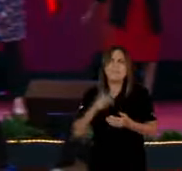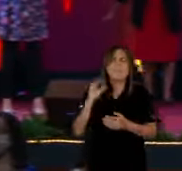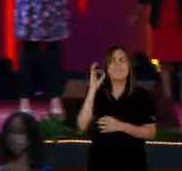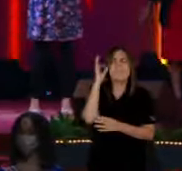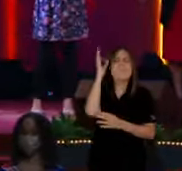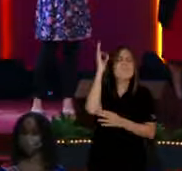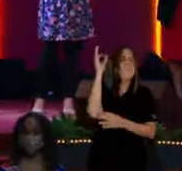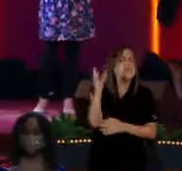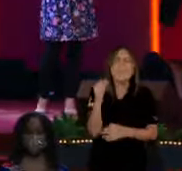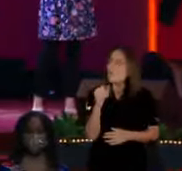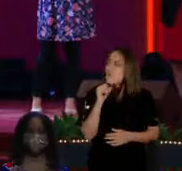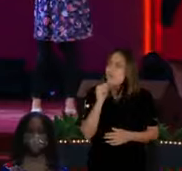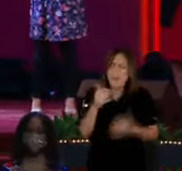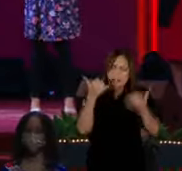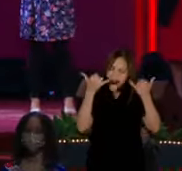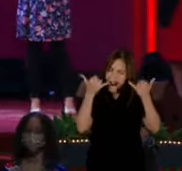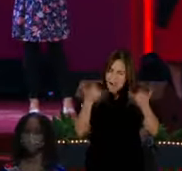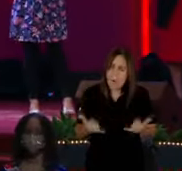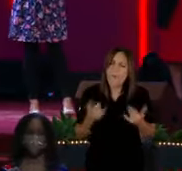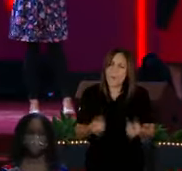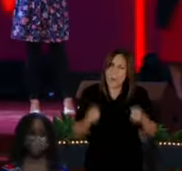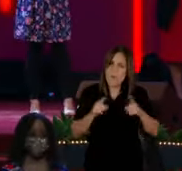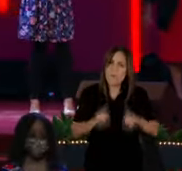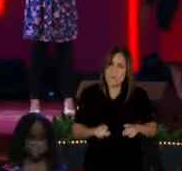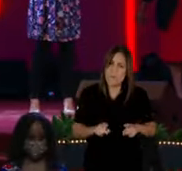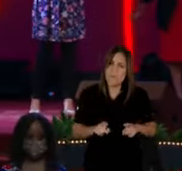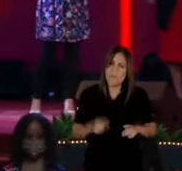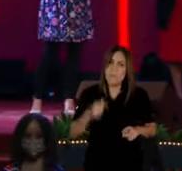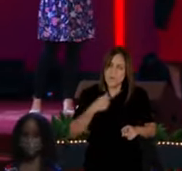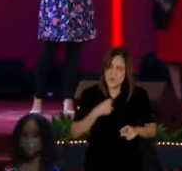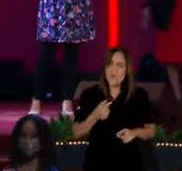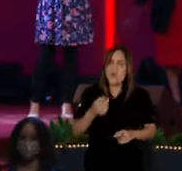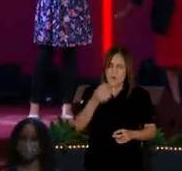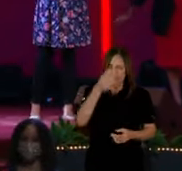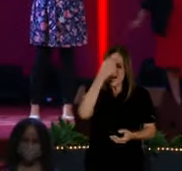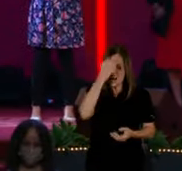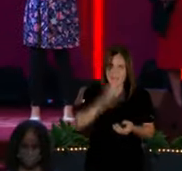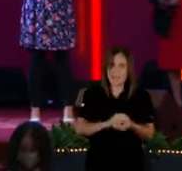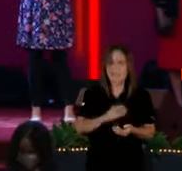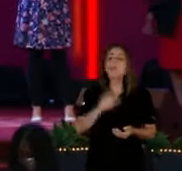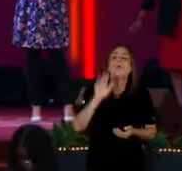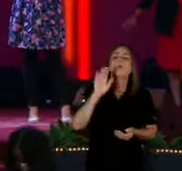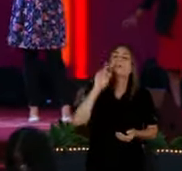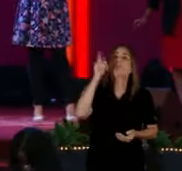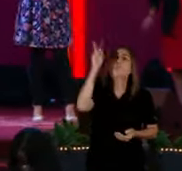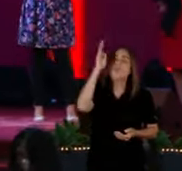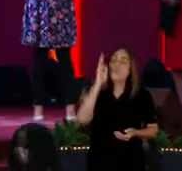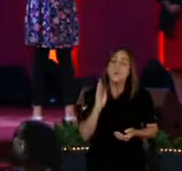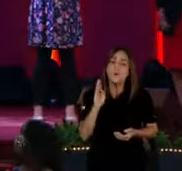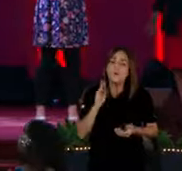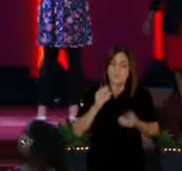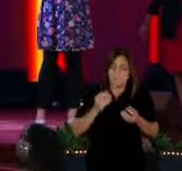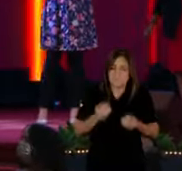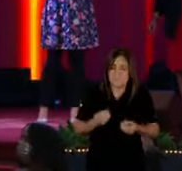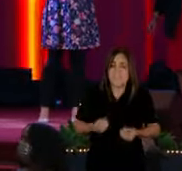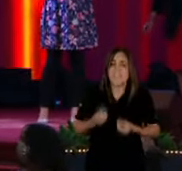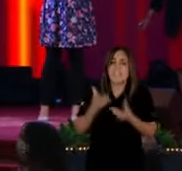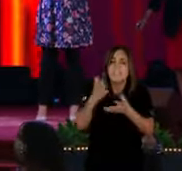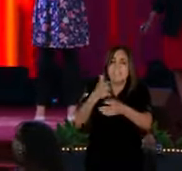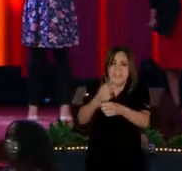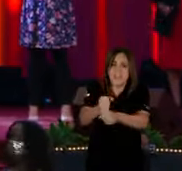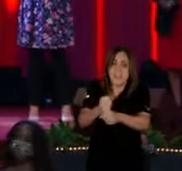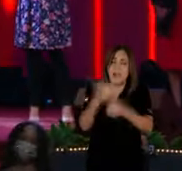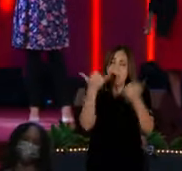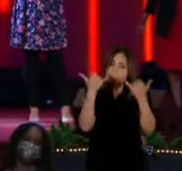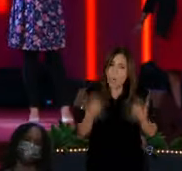creo y me pongo de acuerdo que tu milagro comienza, el Señor, a entregártelo. Comienza a quitar toda duda,